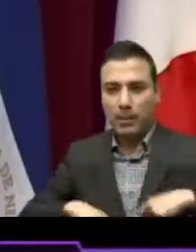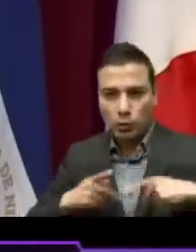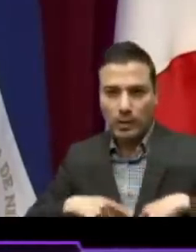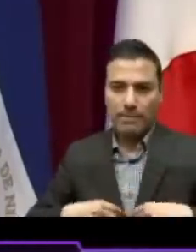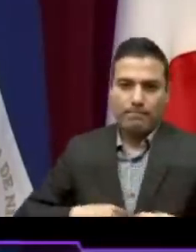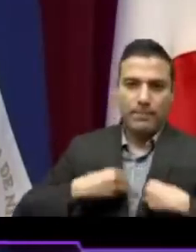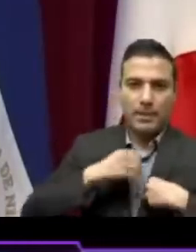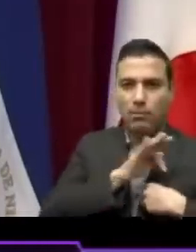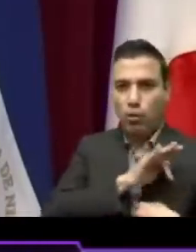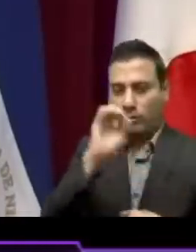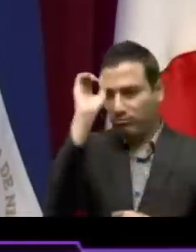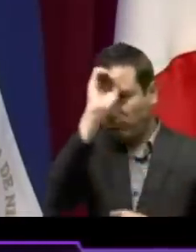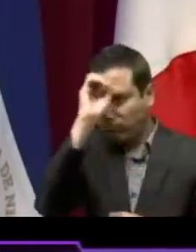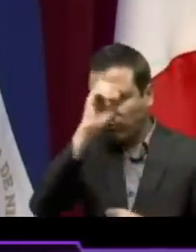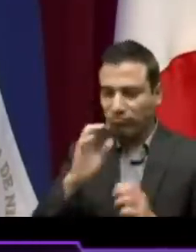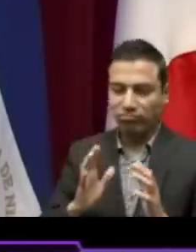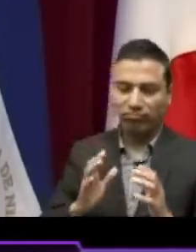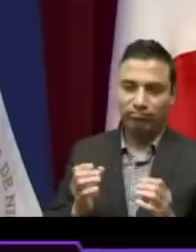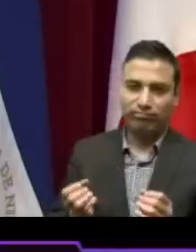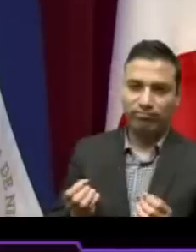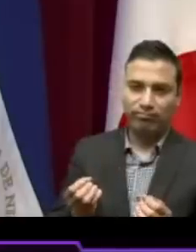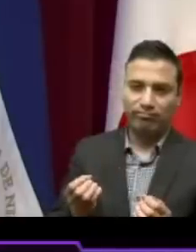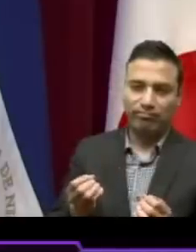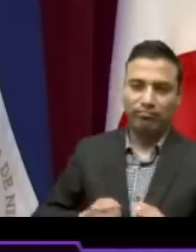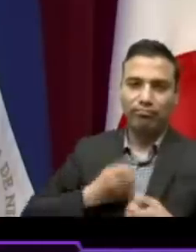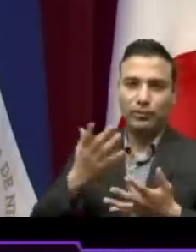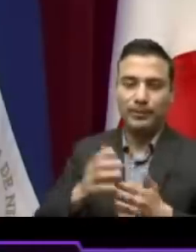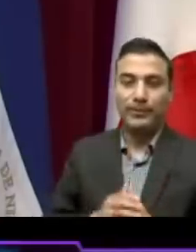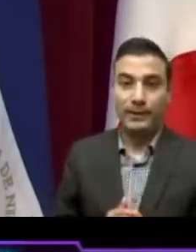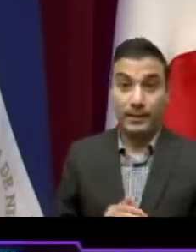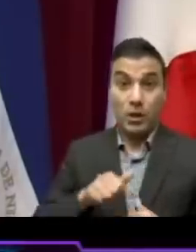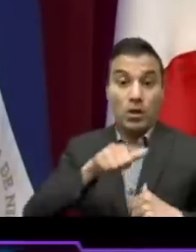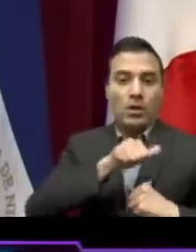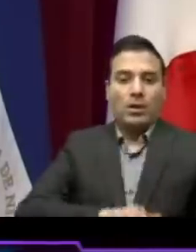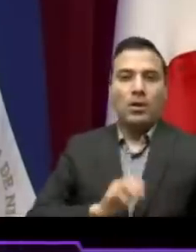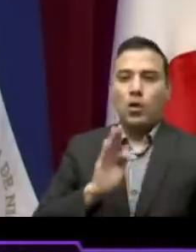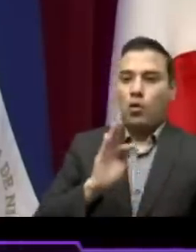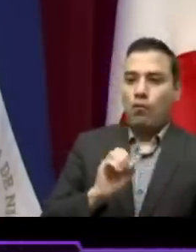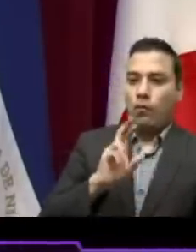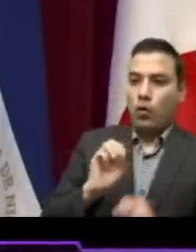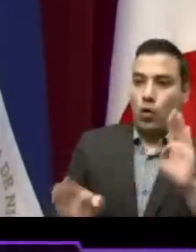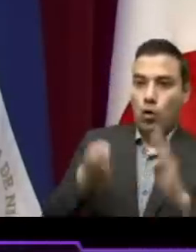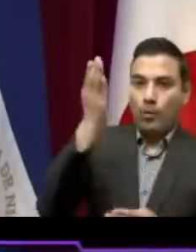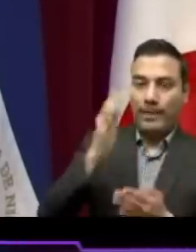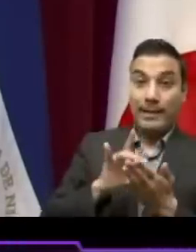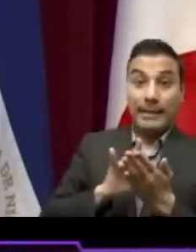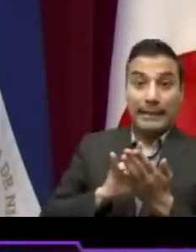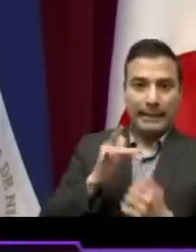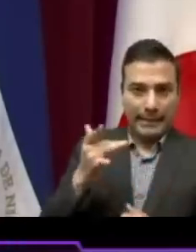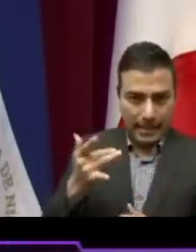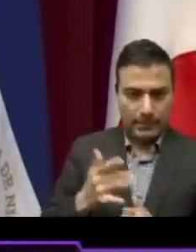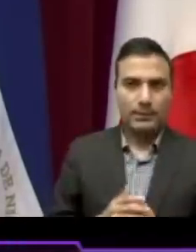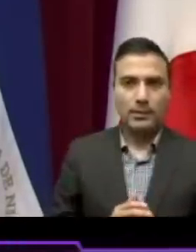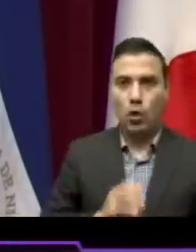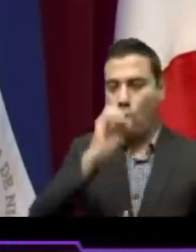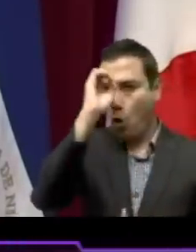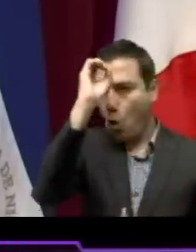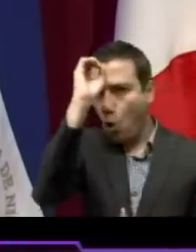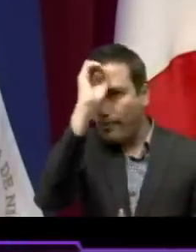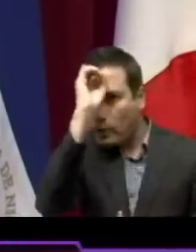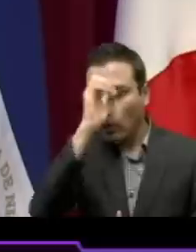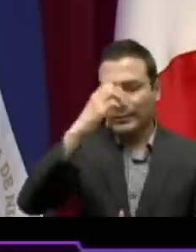reconozco y valoro que convocantes y organizadores del foro global hayan decidido incorporar diferentes visiones y experiencias